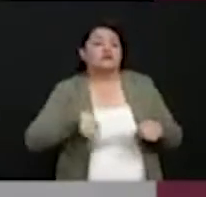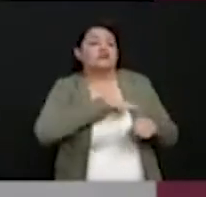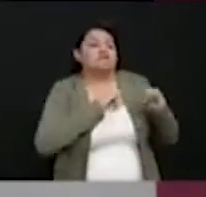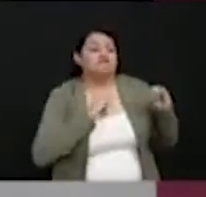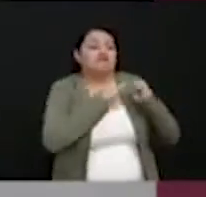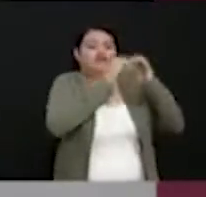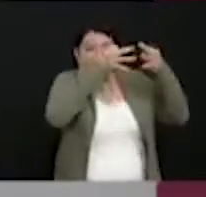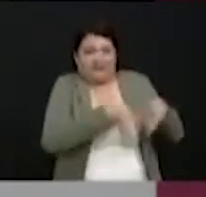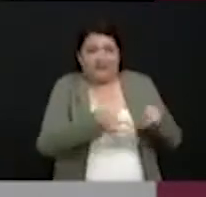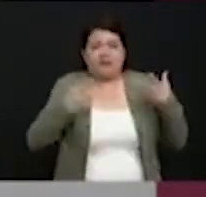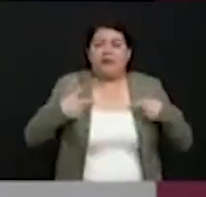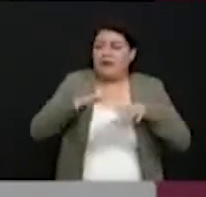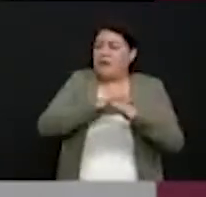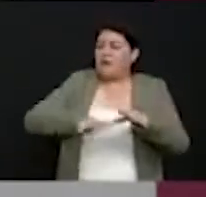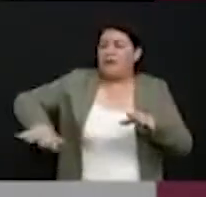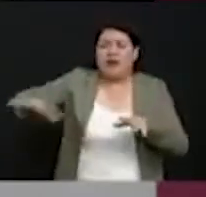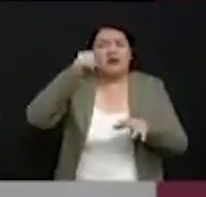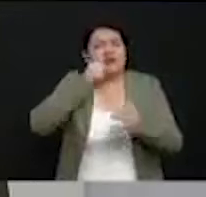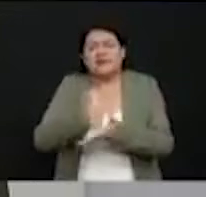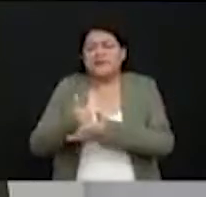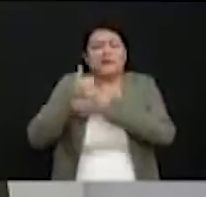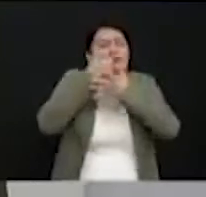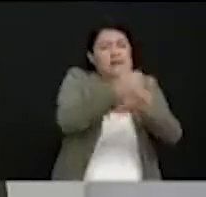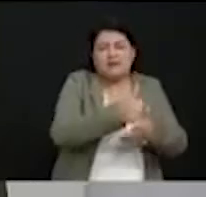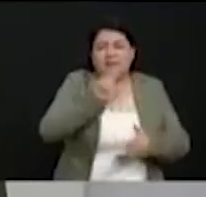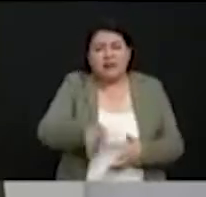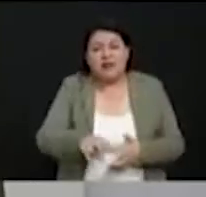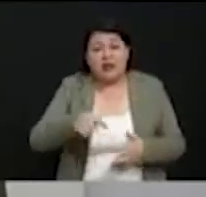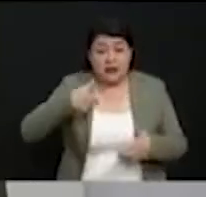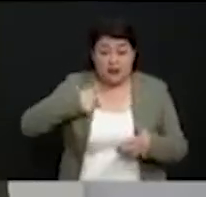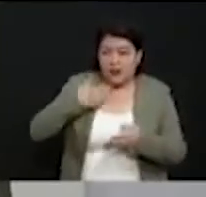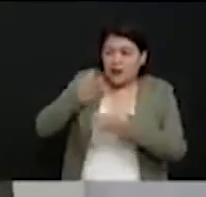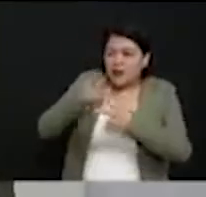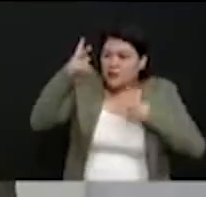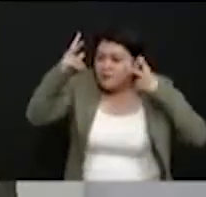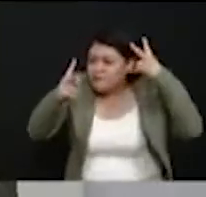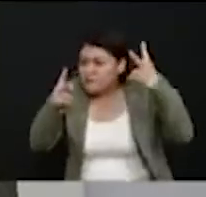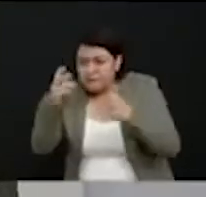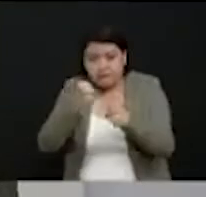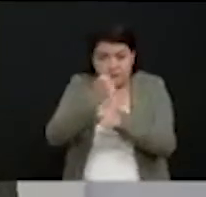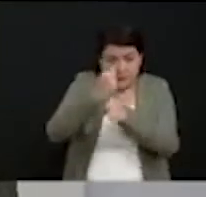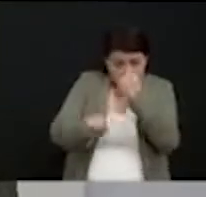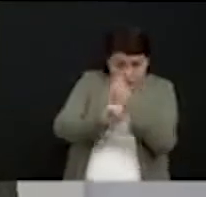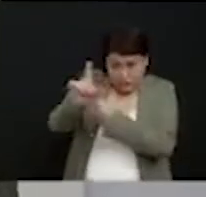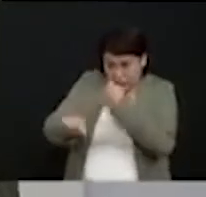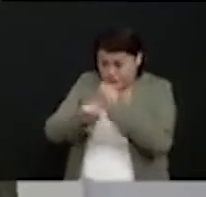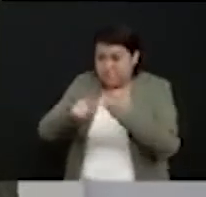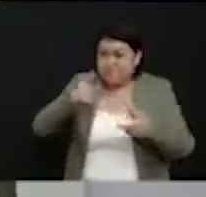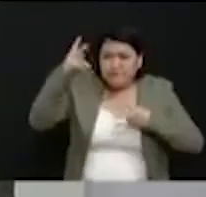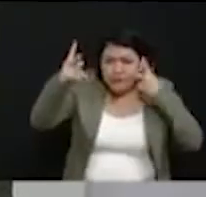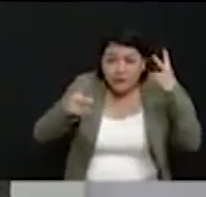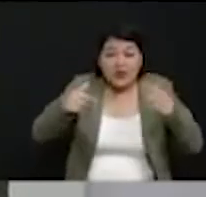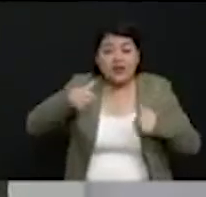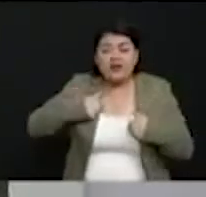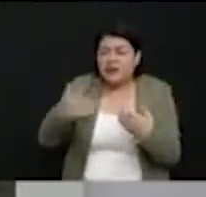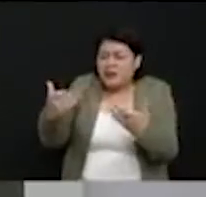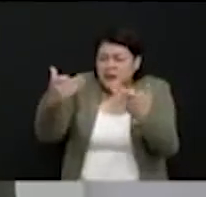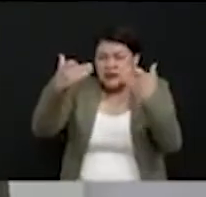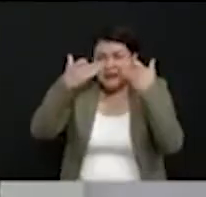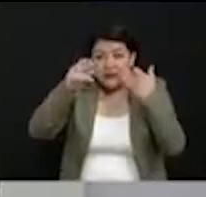y a la solidaridad de nuestra gente en mis recorridos por las entidades que sufrieron daños he sido testigo